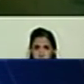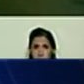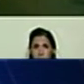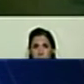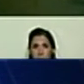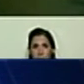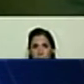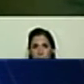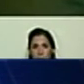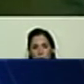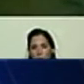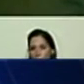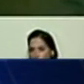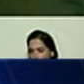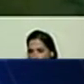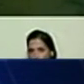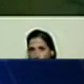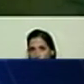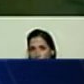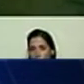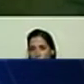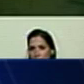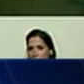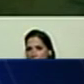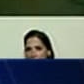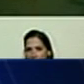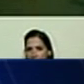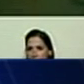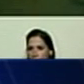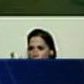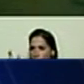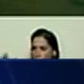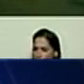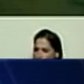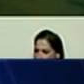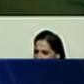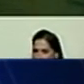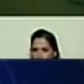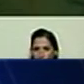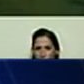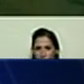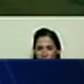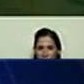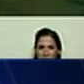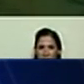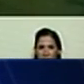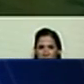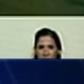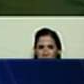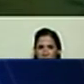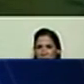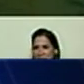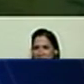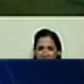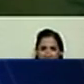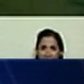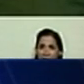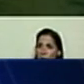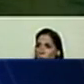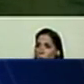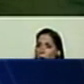preocupa una posición de este grupo de gobierno que, siendo satélites del imperio